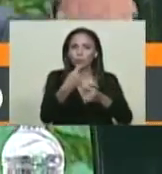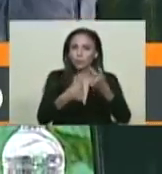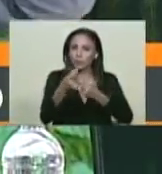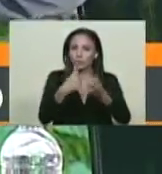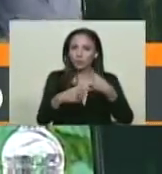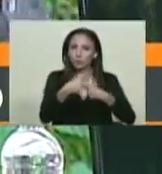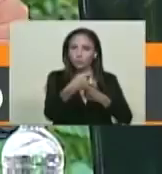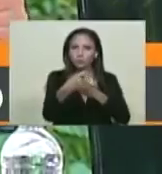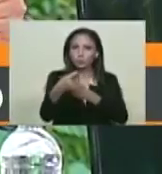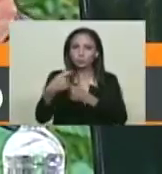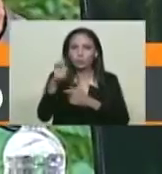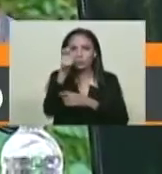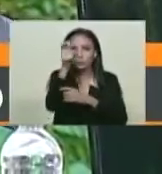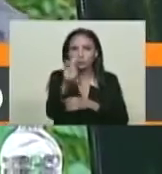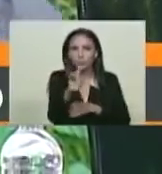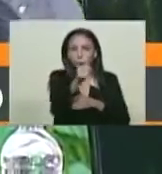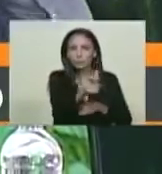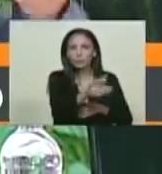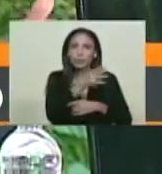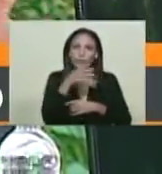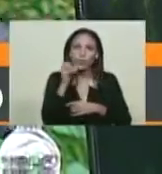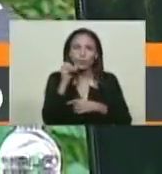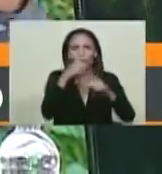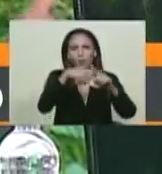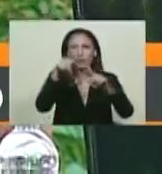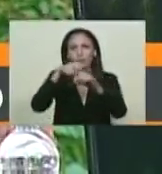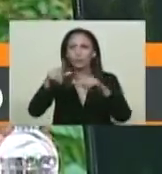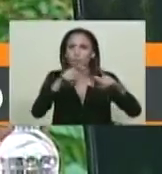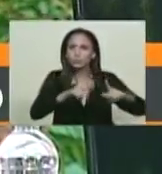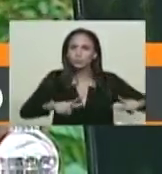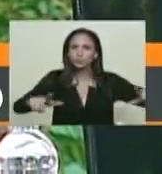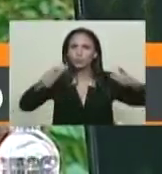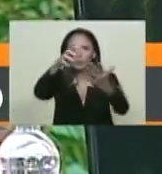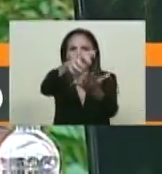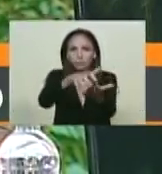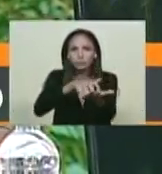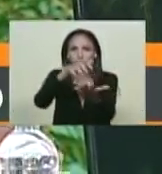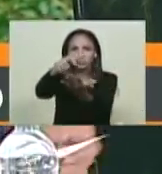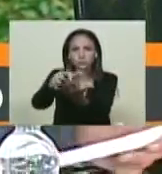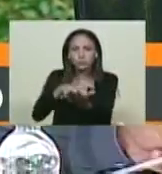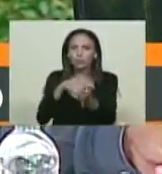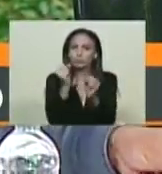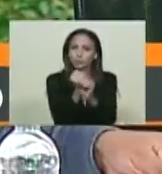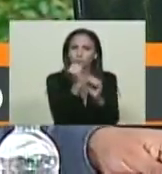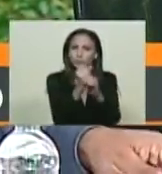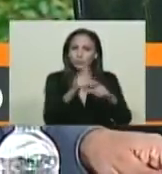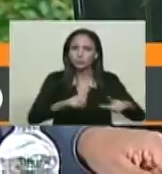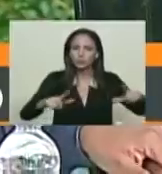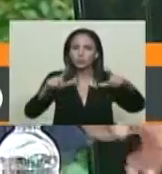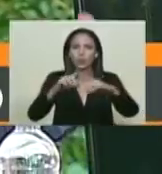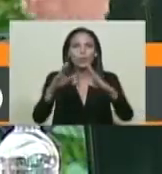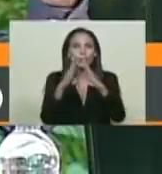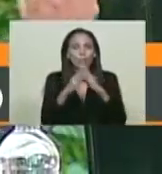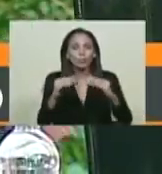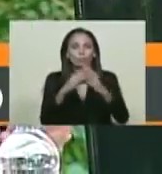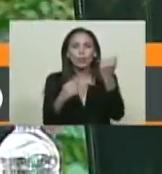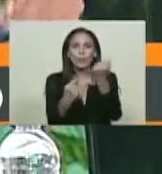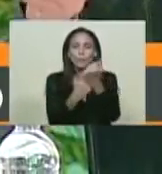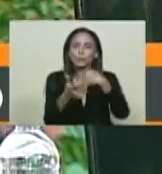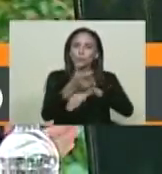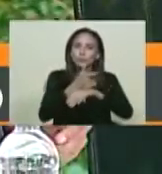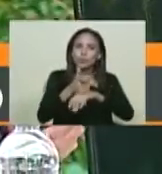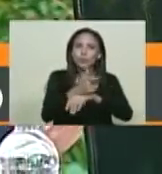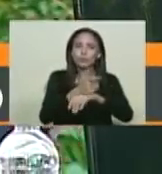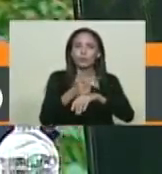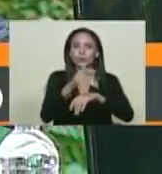jóvenes que reciben sus tierras, distintas hectáreas, de acuerdo al rubro que van a trabajar, puedan contar con todo el apoyo del gobierno nacional,